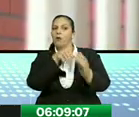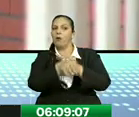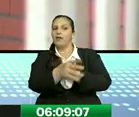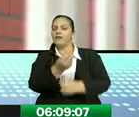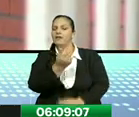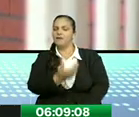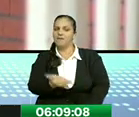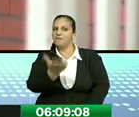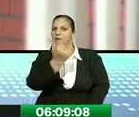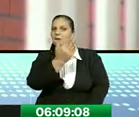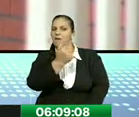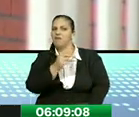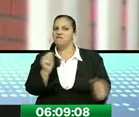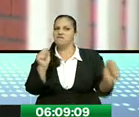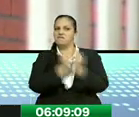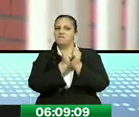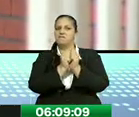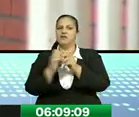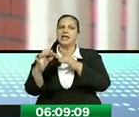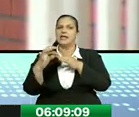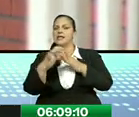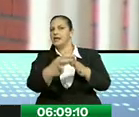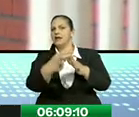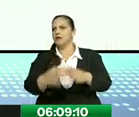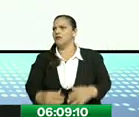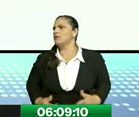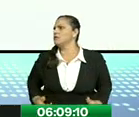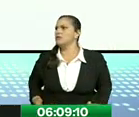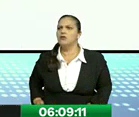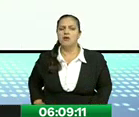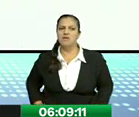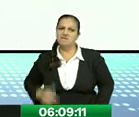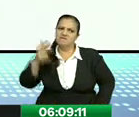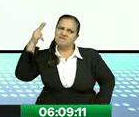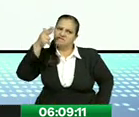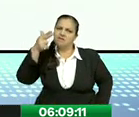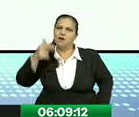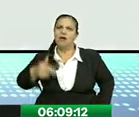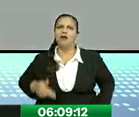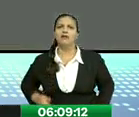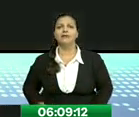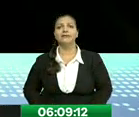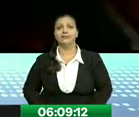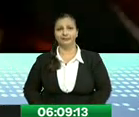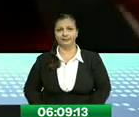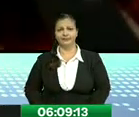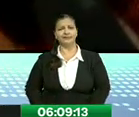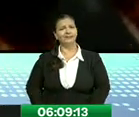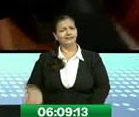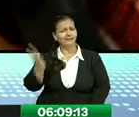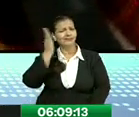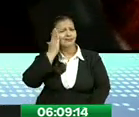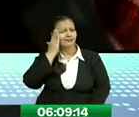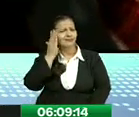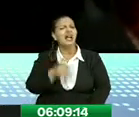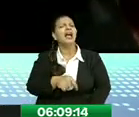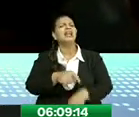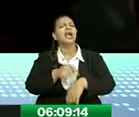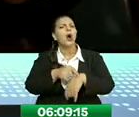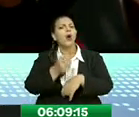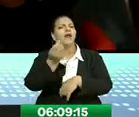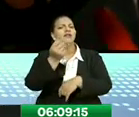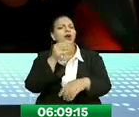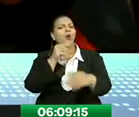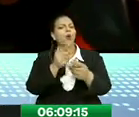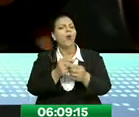cerrar todo. Quiere decir que ya sabían que todo el billete iba a ese lado, a ese lugar. Y a esa hora. O sea, ya sabían ellos prácticamente